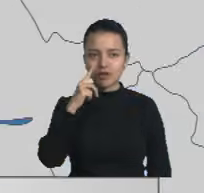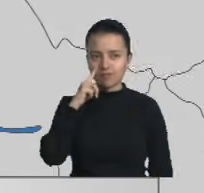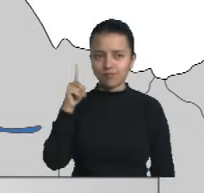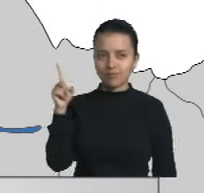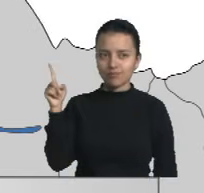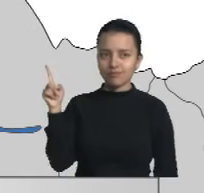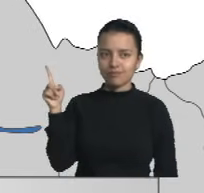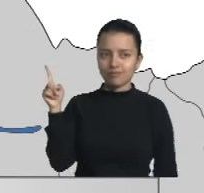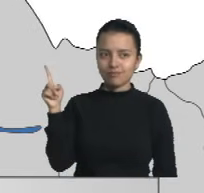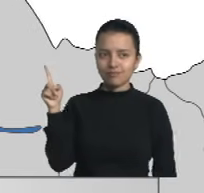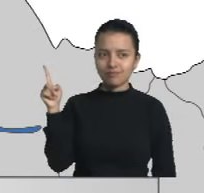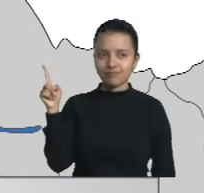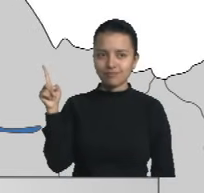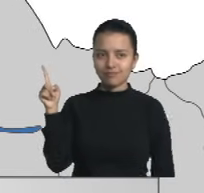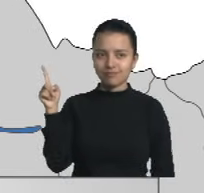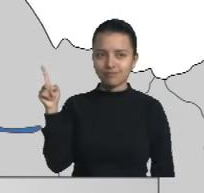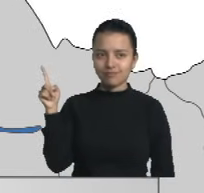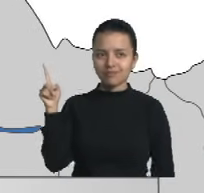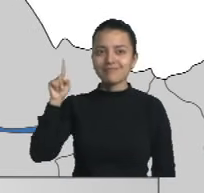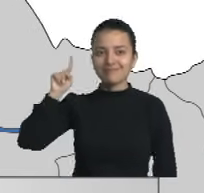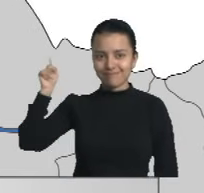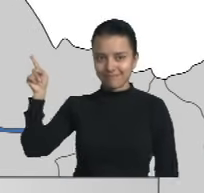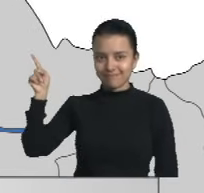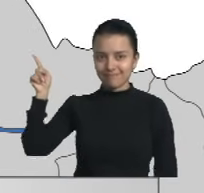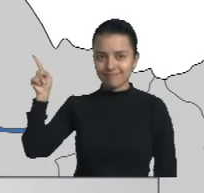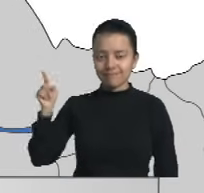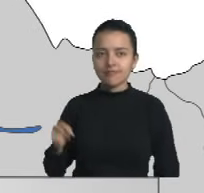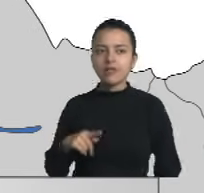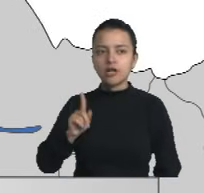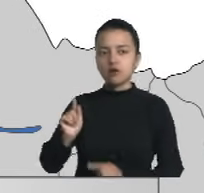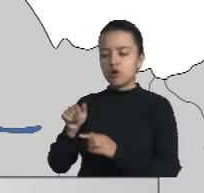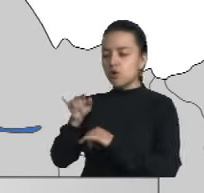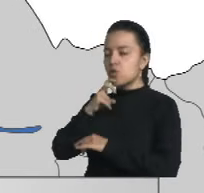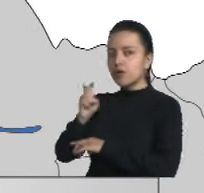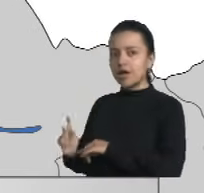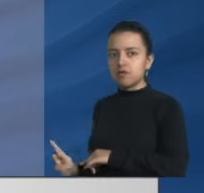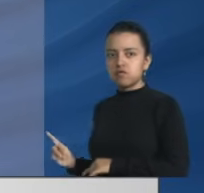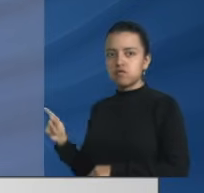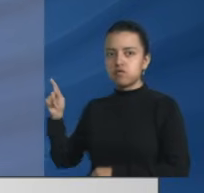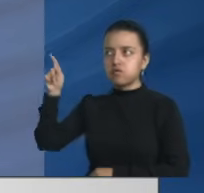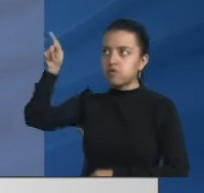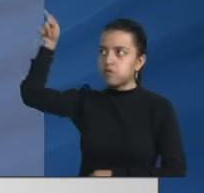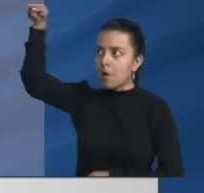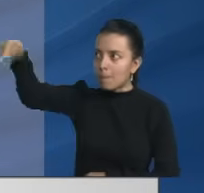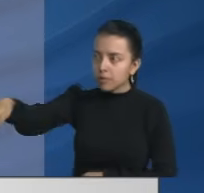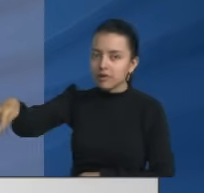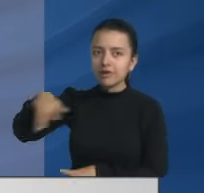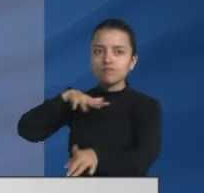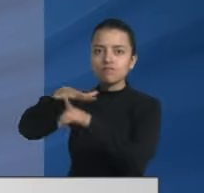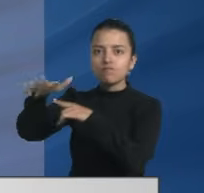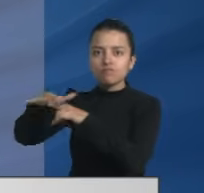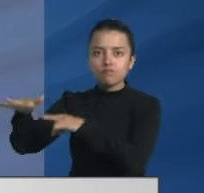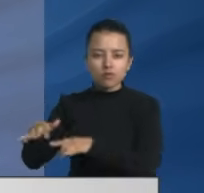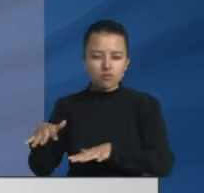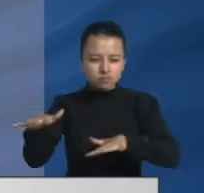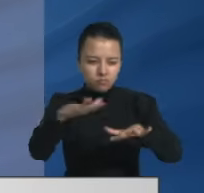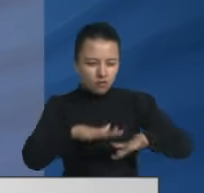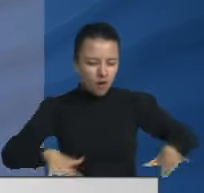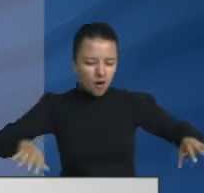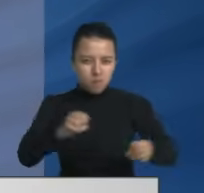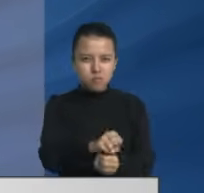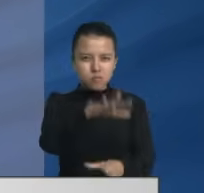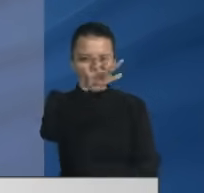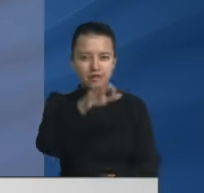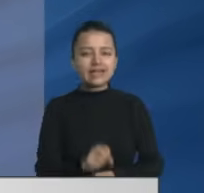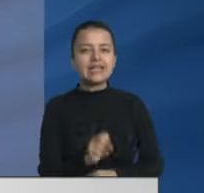territorio ruso desde que comenzó la guerra hace más de 2 años. En total, 7 personas resultaron heridas en el ataque a instalaciones cercanas a las